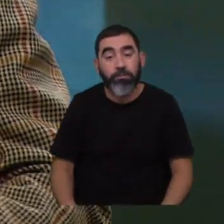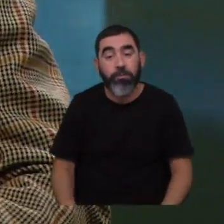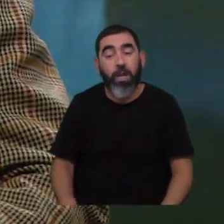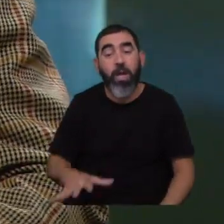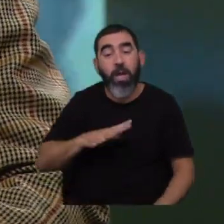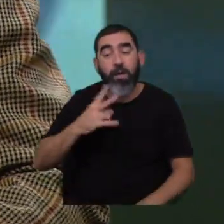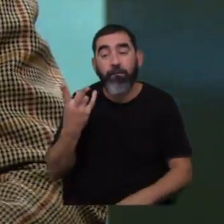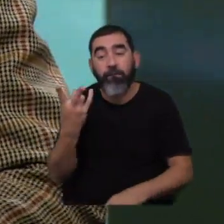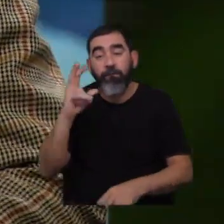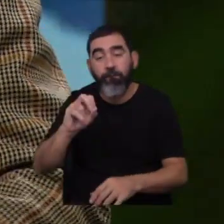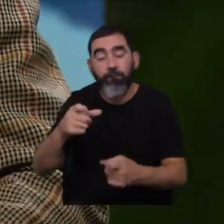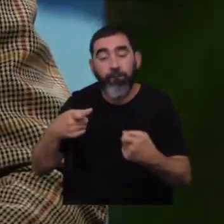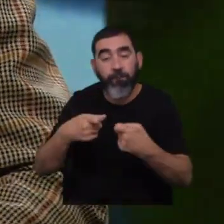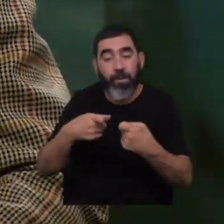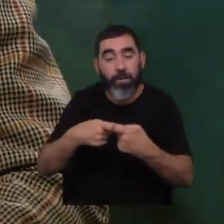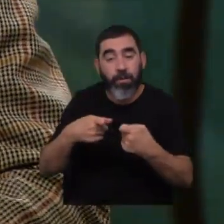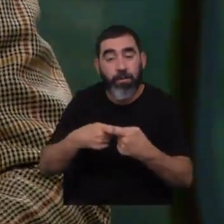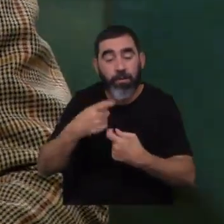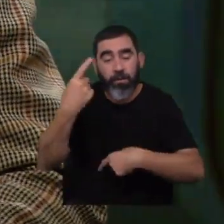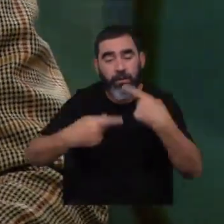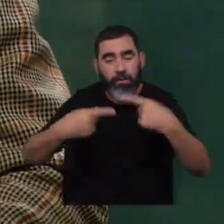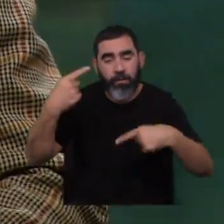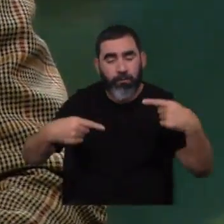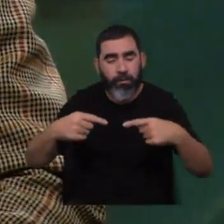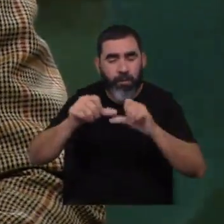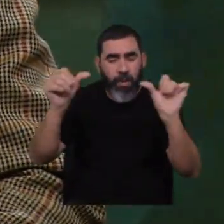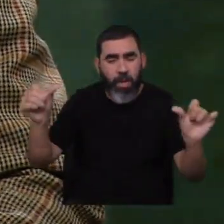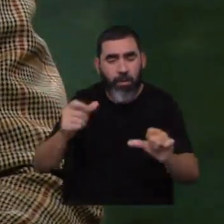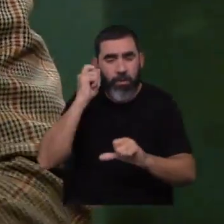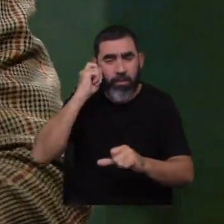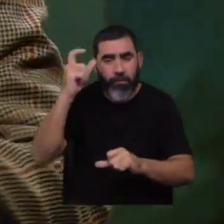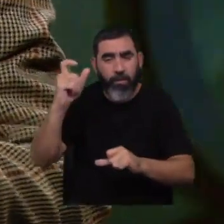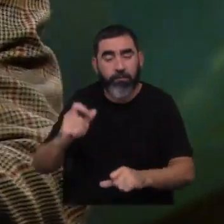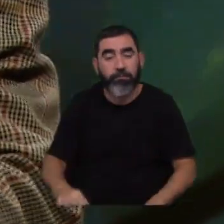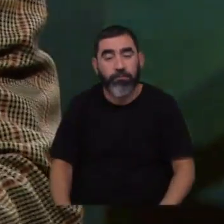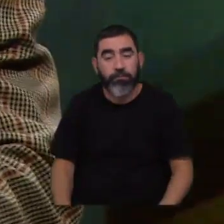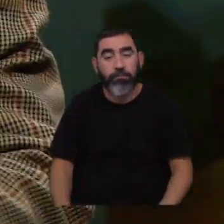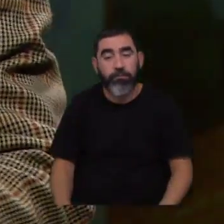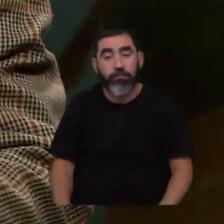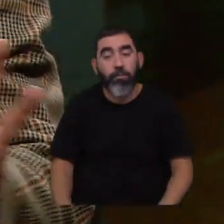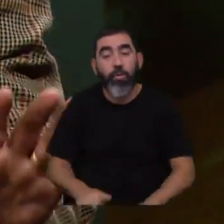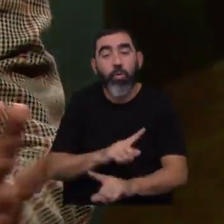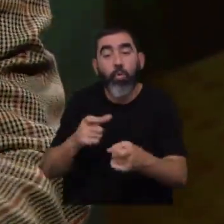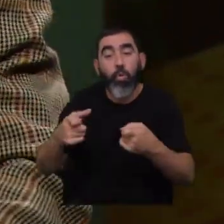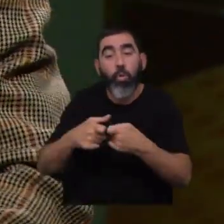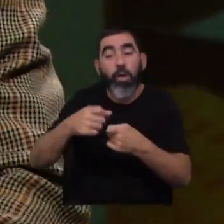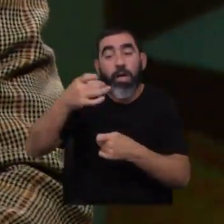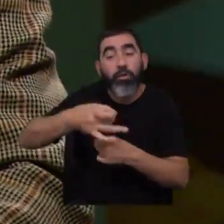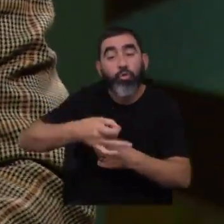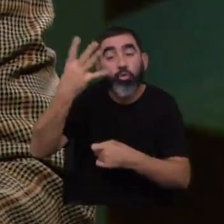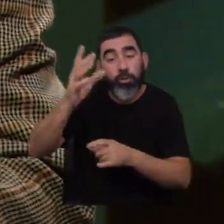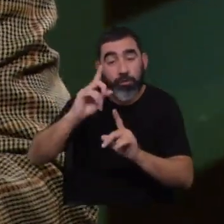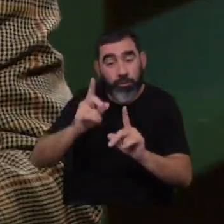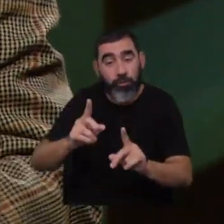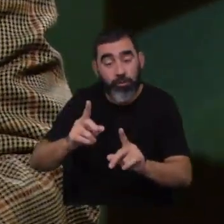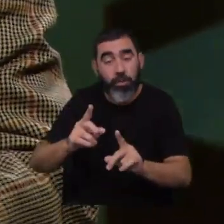20 asociaciones vinculadas a las diferentes disciplinas del conocimiento. No estamos siquiera hablando de las asociaciones profesionales, que también